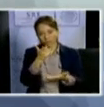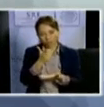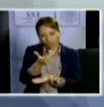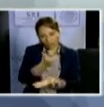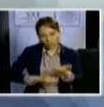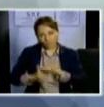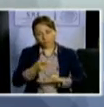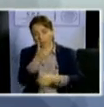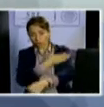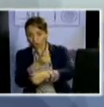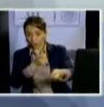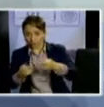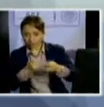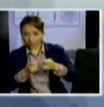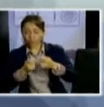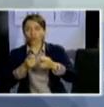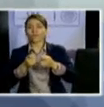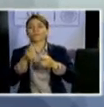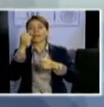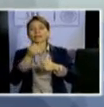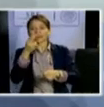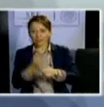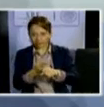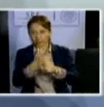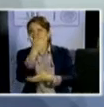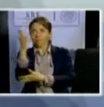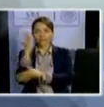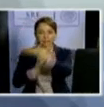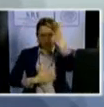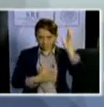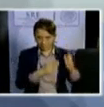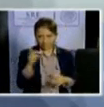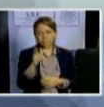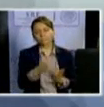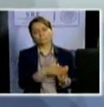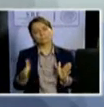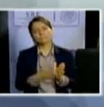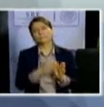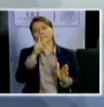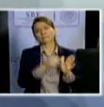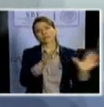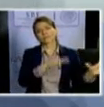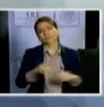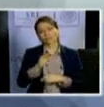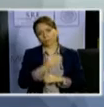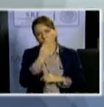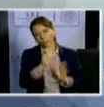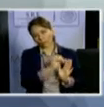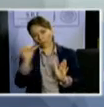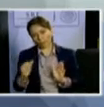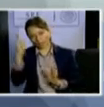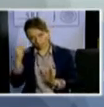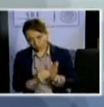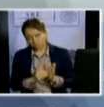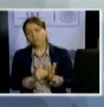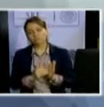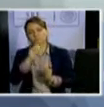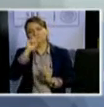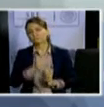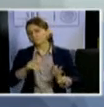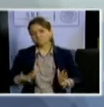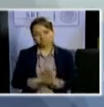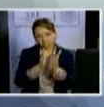la Secretaría de Medio Ambiente, Recursos Naturales y Pesca durante el periodo de 94 a 2000. Como tal, participó en la negociación del Protocolo